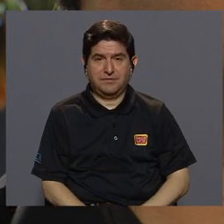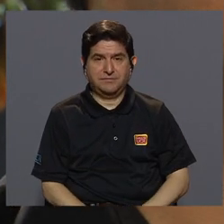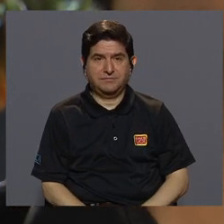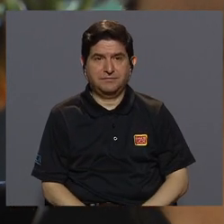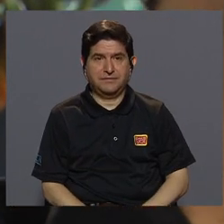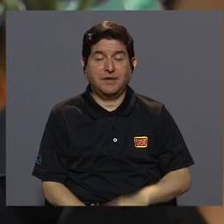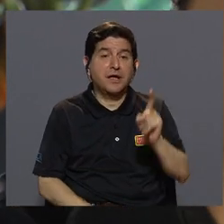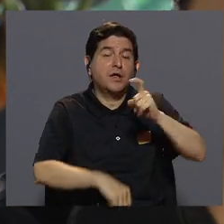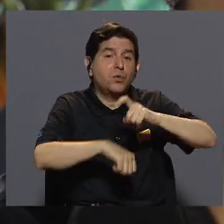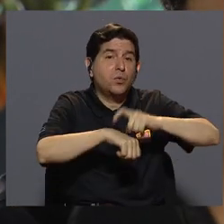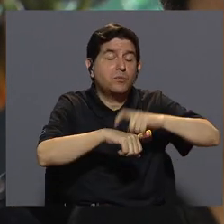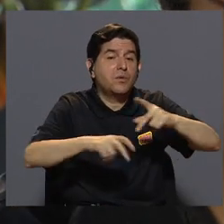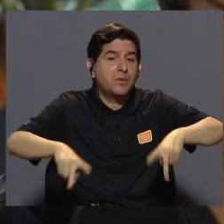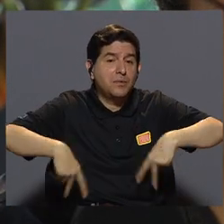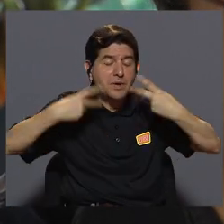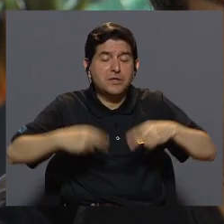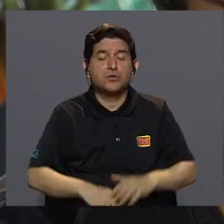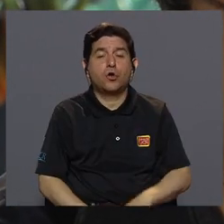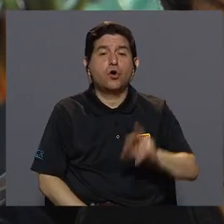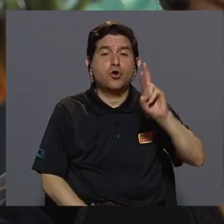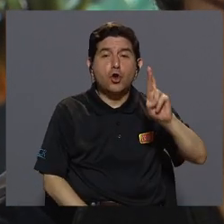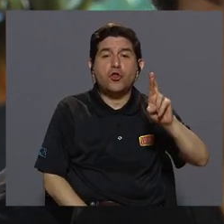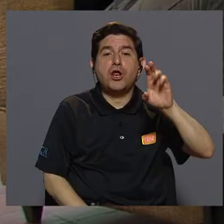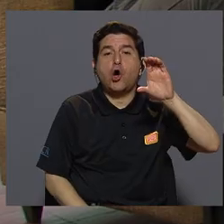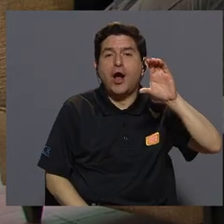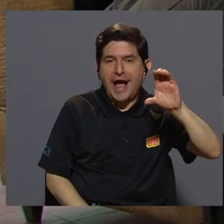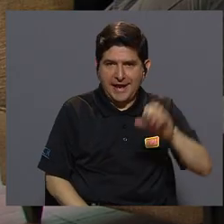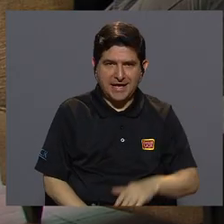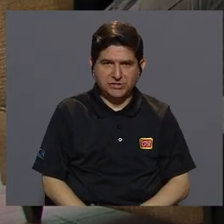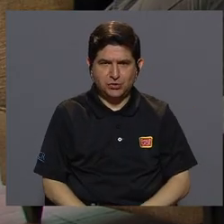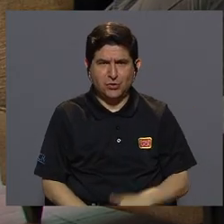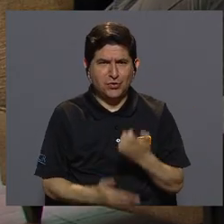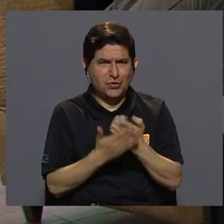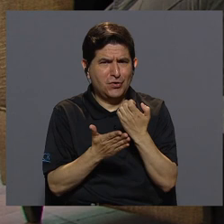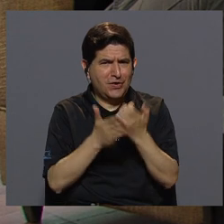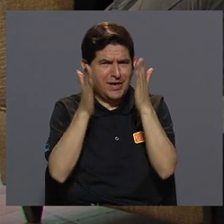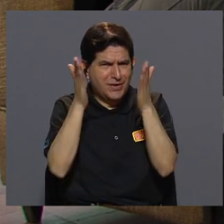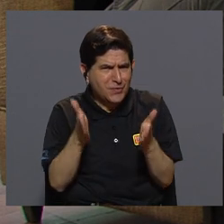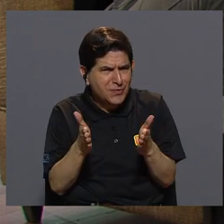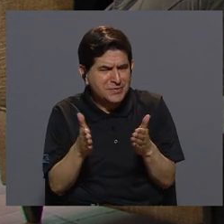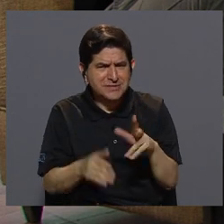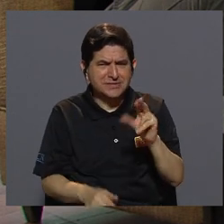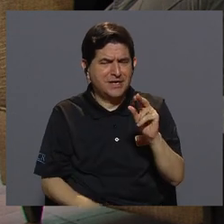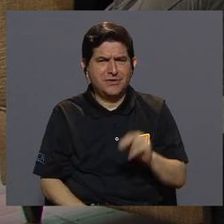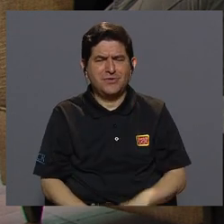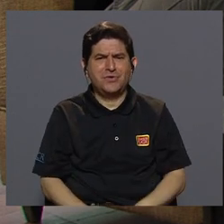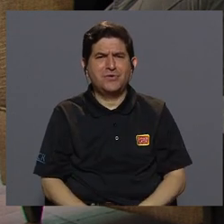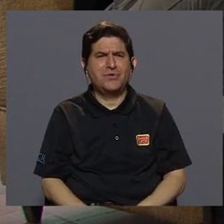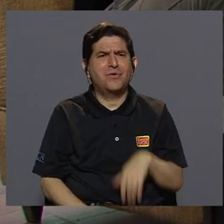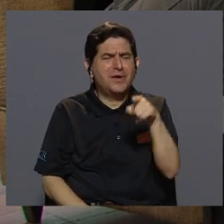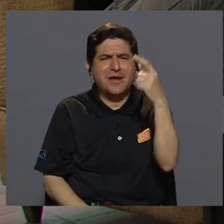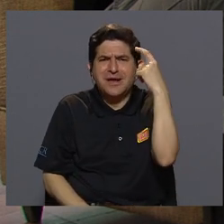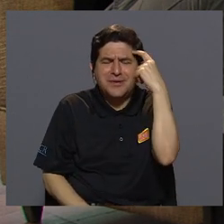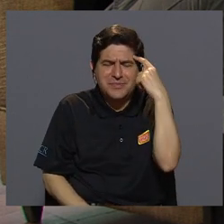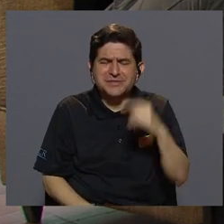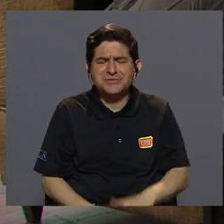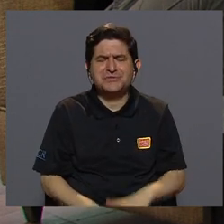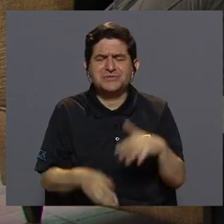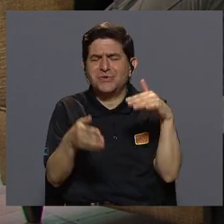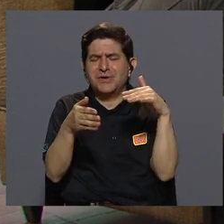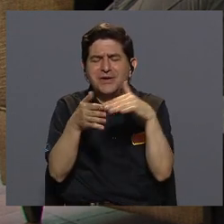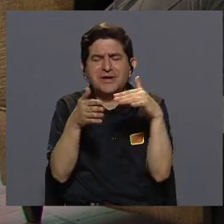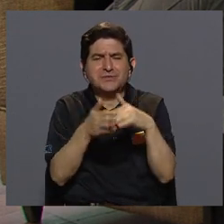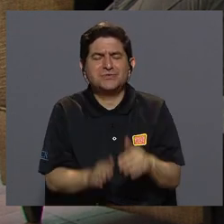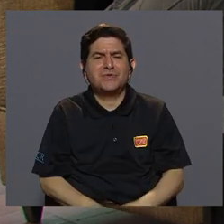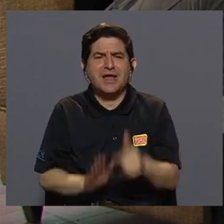que en algún momento de la vida don Rodrigo, más que economista, pensaba en estudiar cirugía dental.